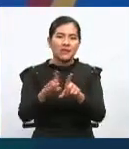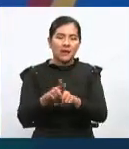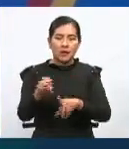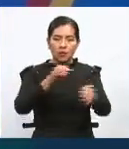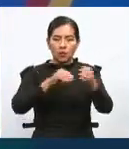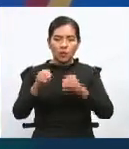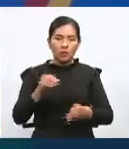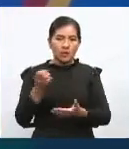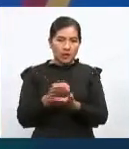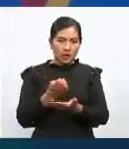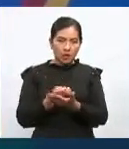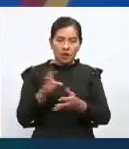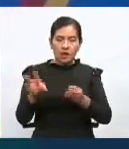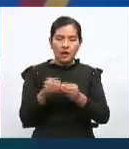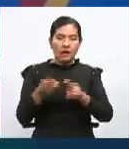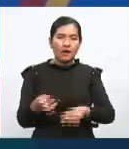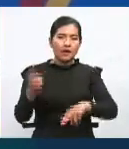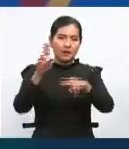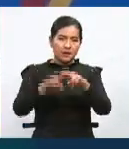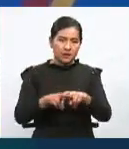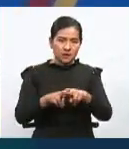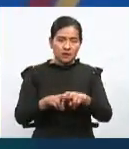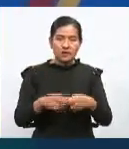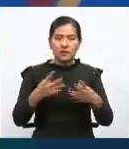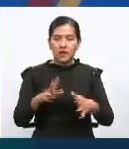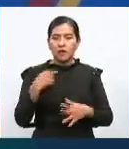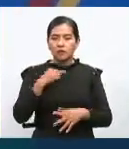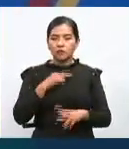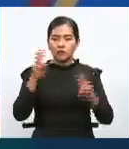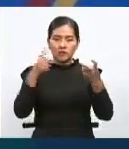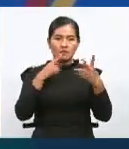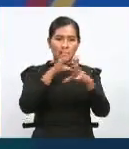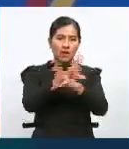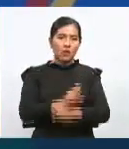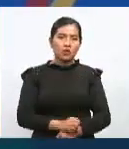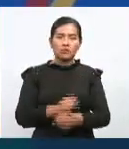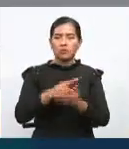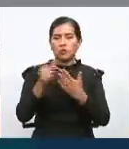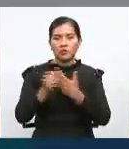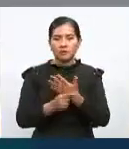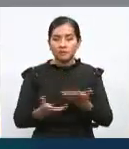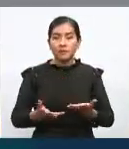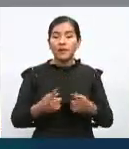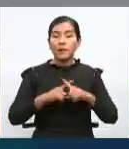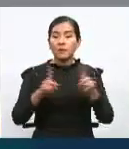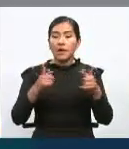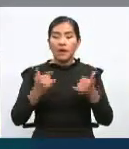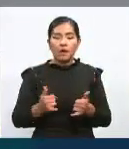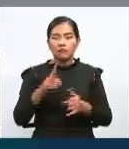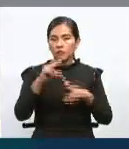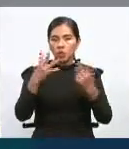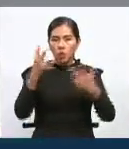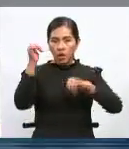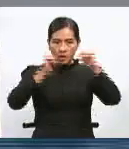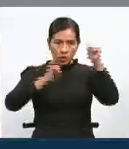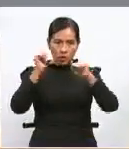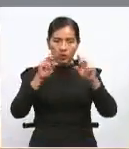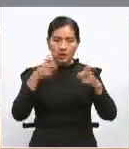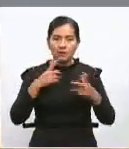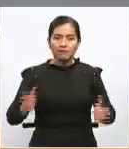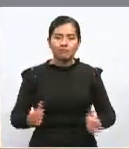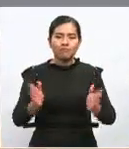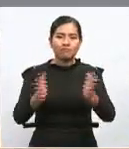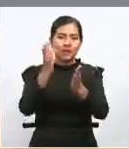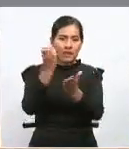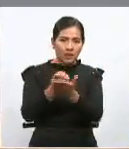económico adicional a lo que estamos acostumbrados o programados. Entonces, sin duda es un impulso a la economía, es